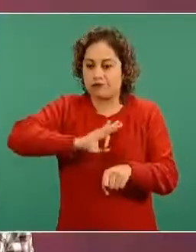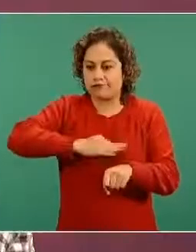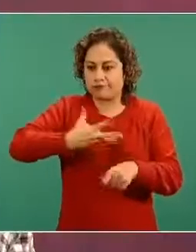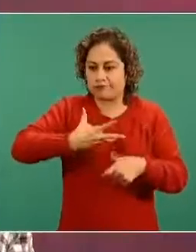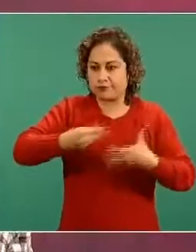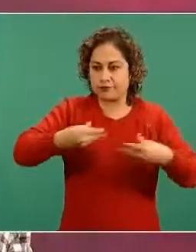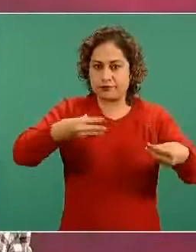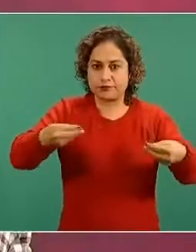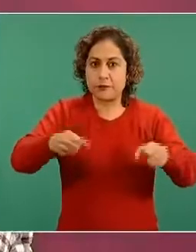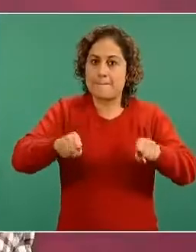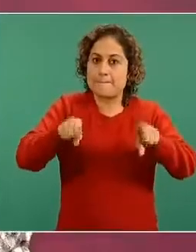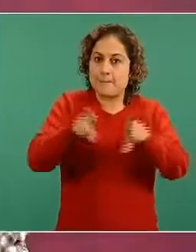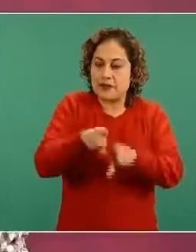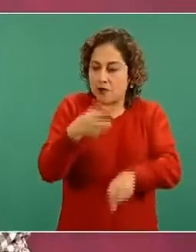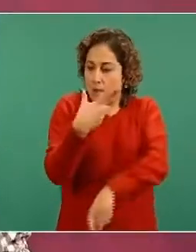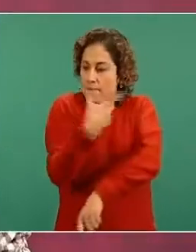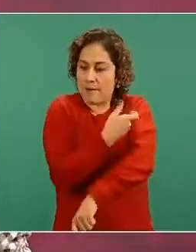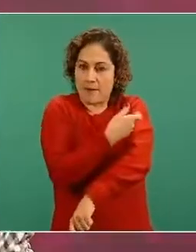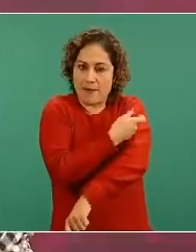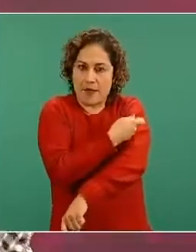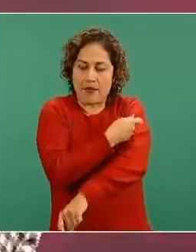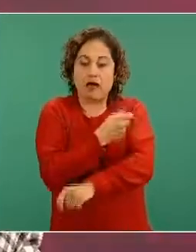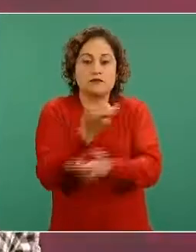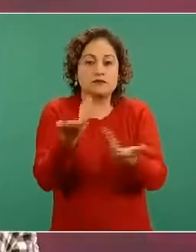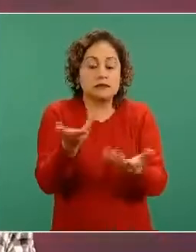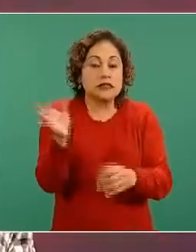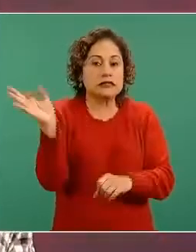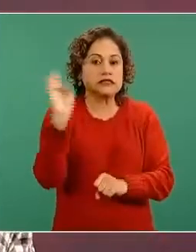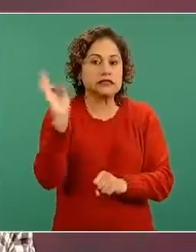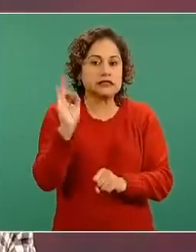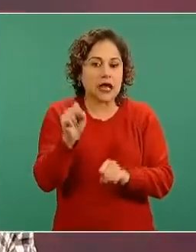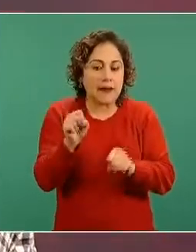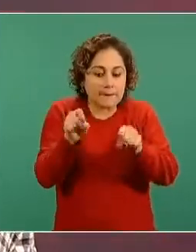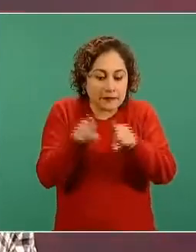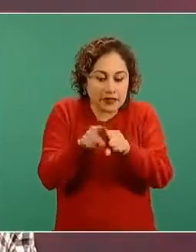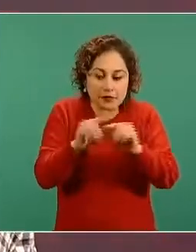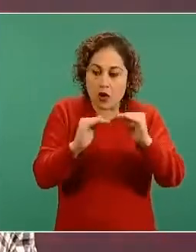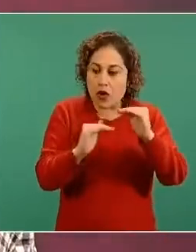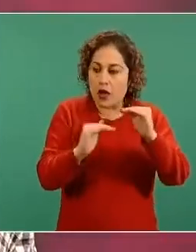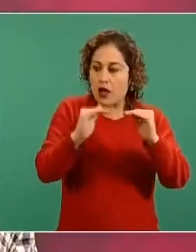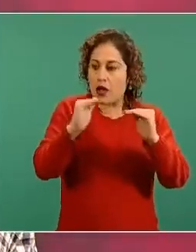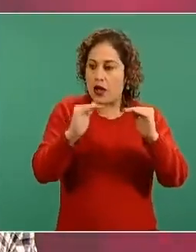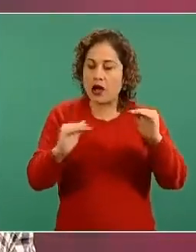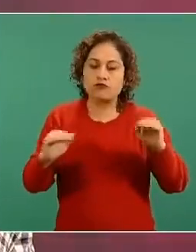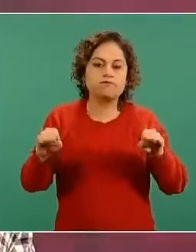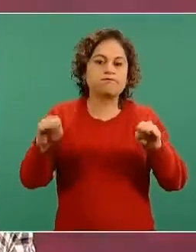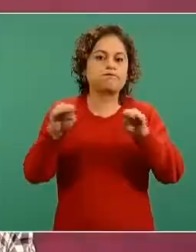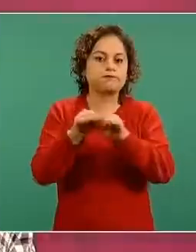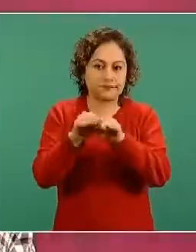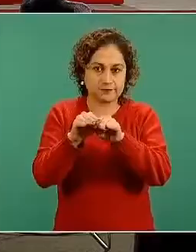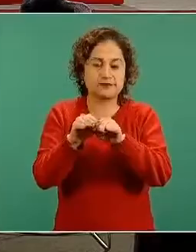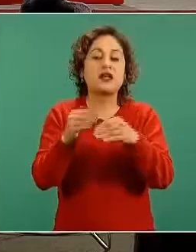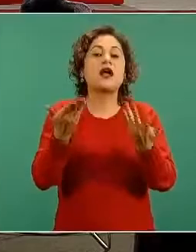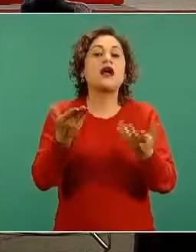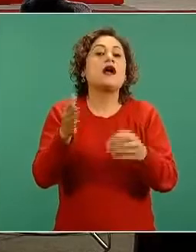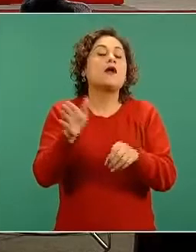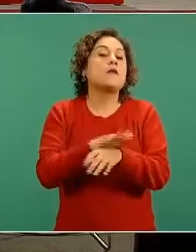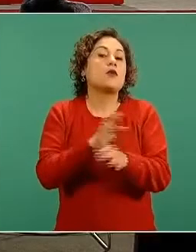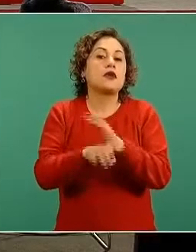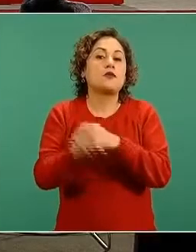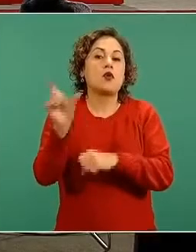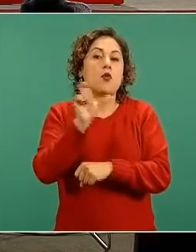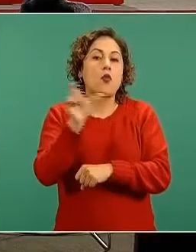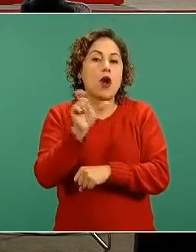la epidemia. Realmente llegará a un punto de estabilización cuando se haya alcanzado un porcentaje